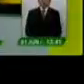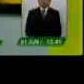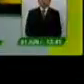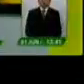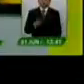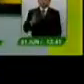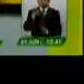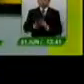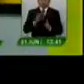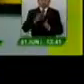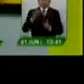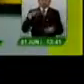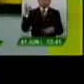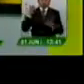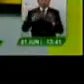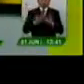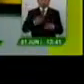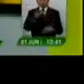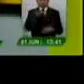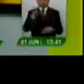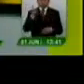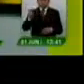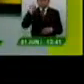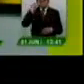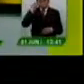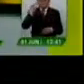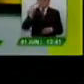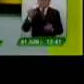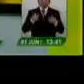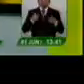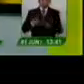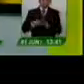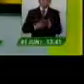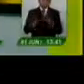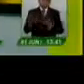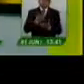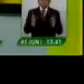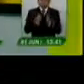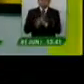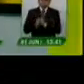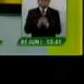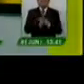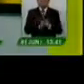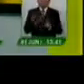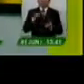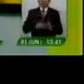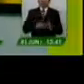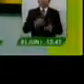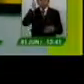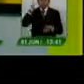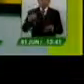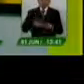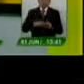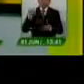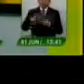Y la Confederación de Empresarios Privados de Bolivia y el Gobierno Nacional están trabajando de forma conjunta. Esto con miras a la ejecución